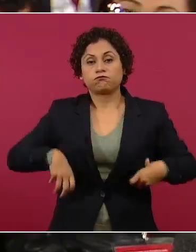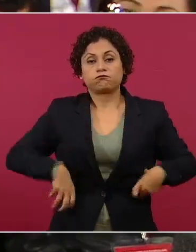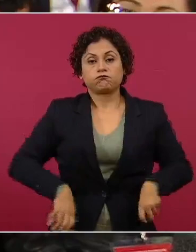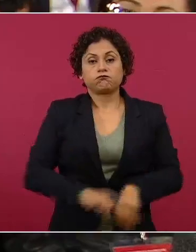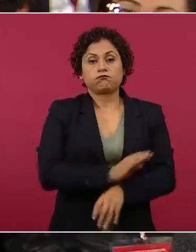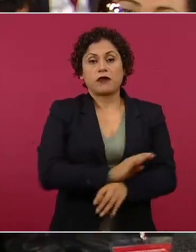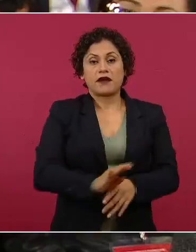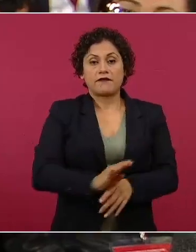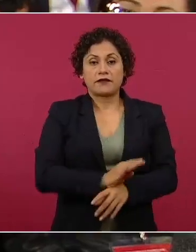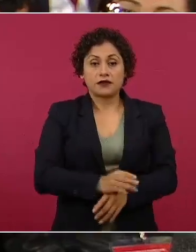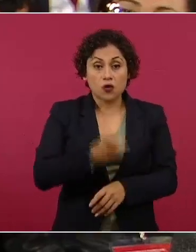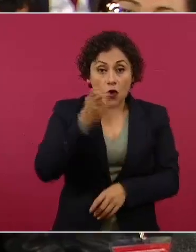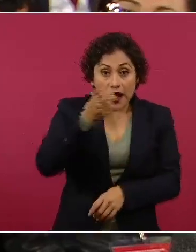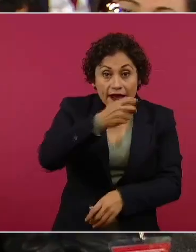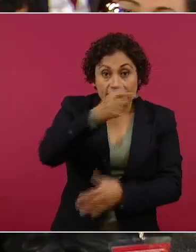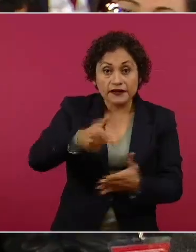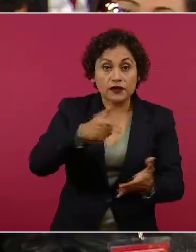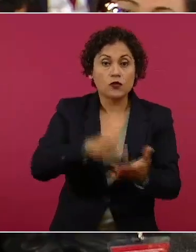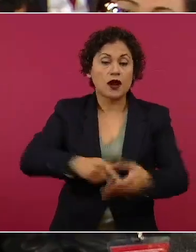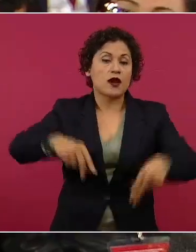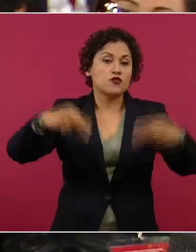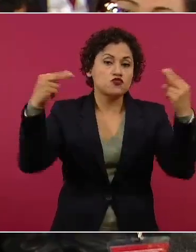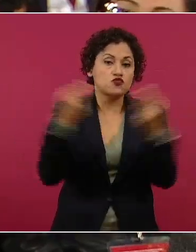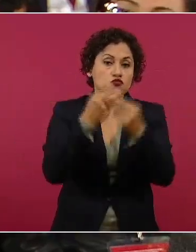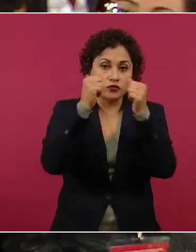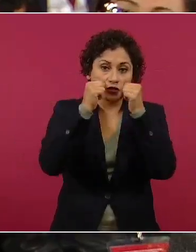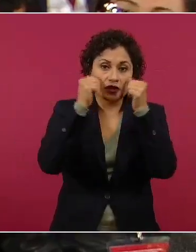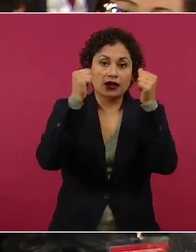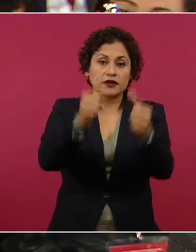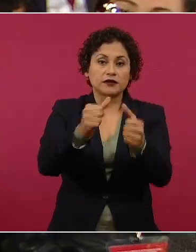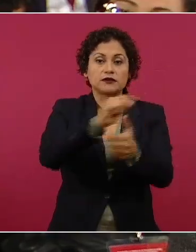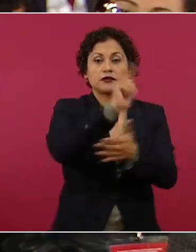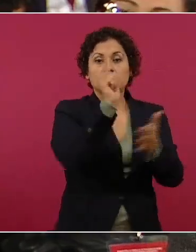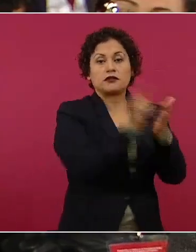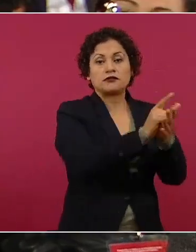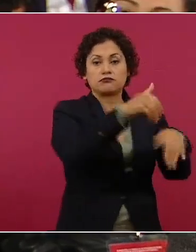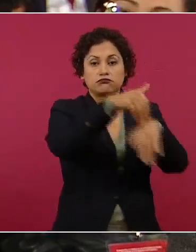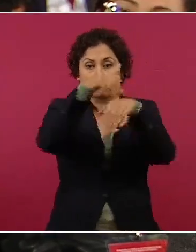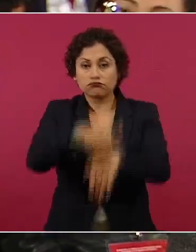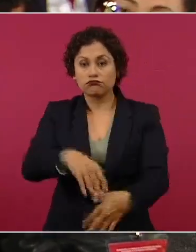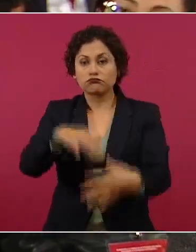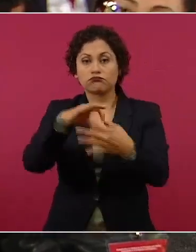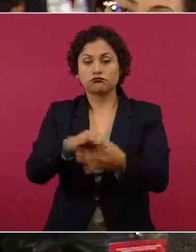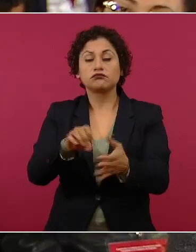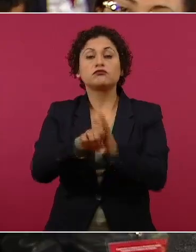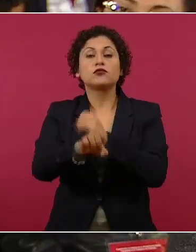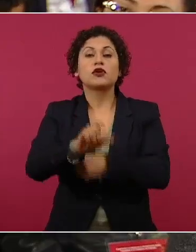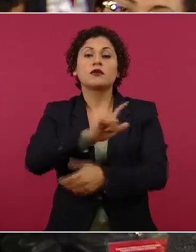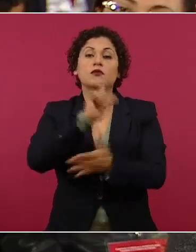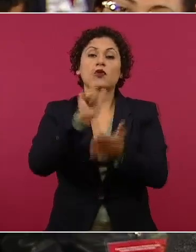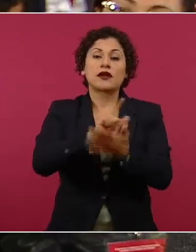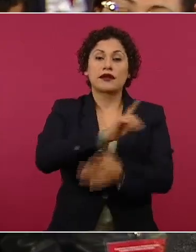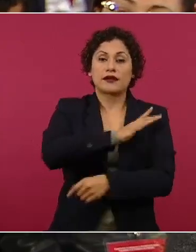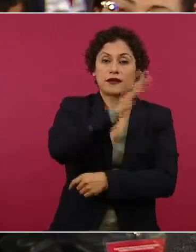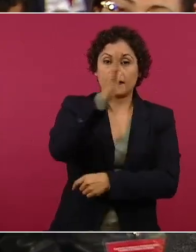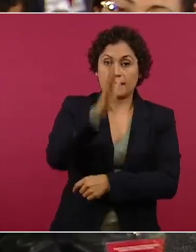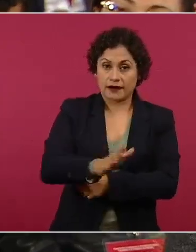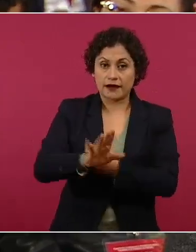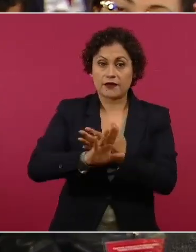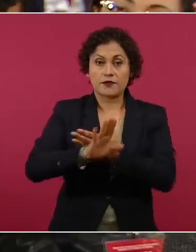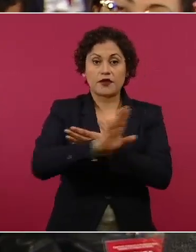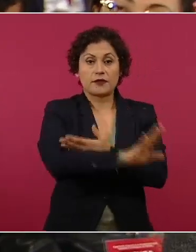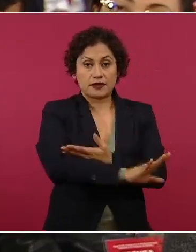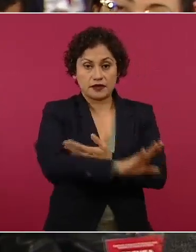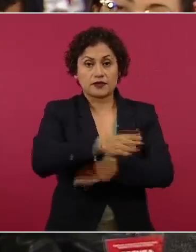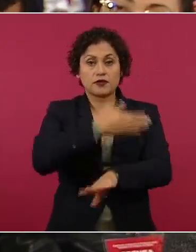espacios se urge poner orden mediante la actualización de las normas, como la Ley General de Prevención y Protección ante Agravios